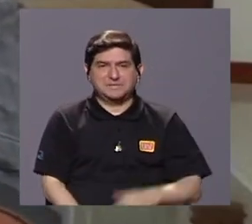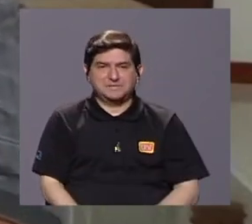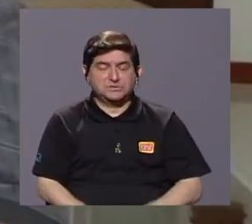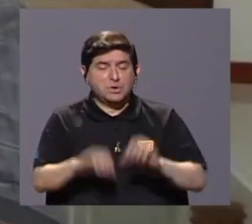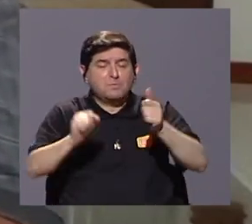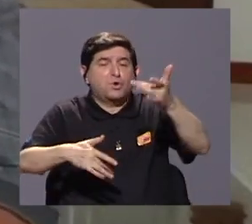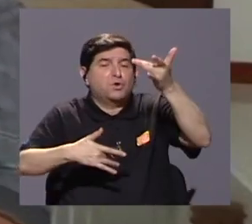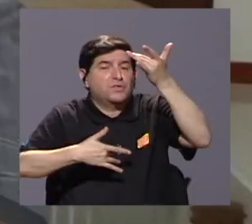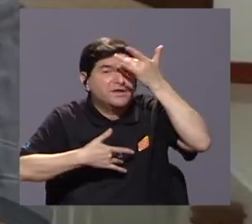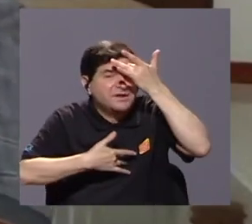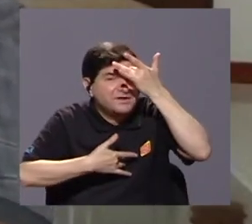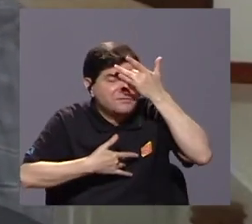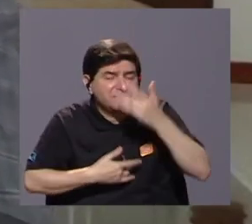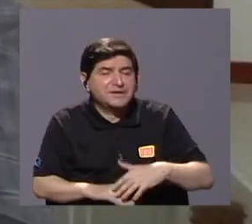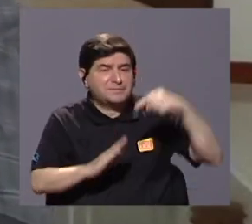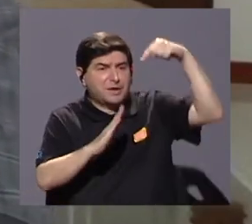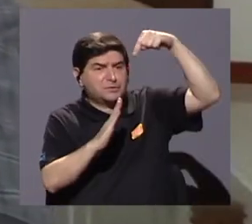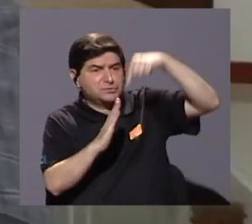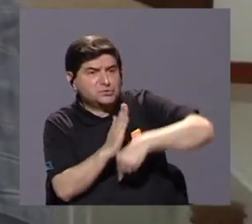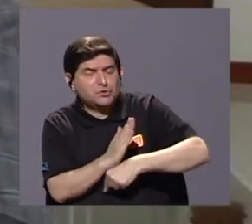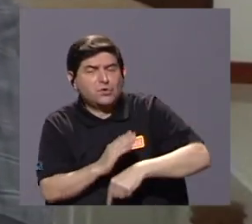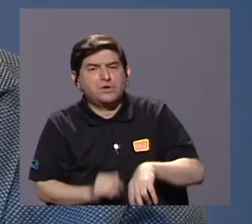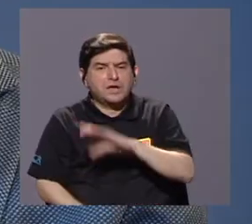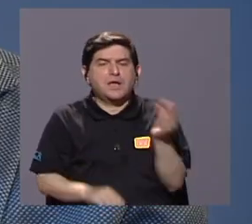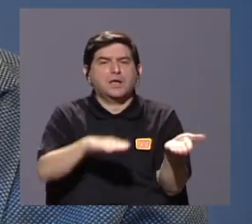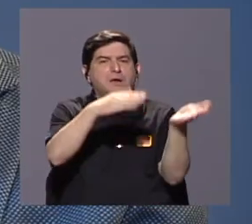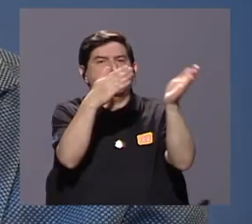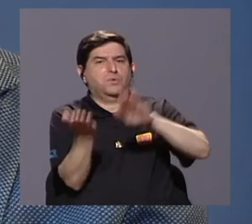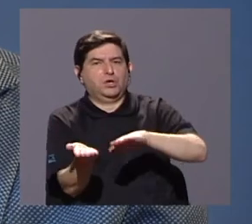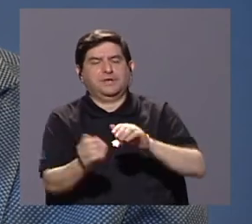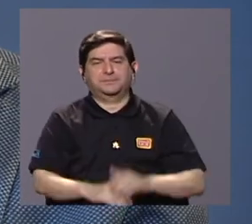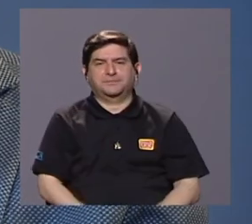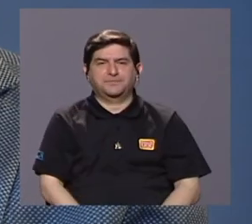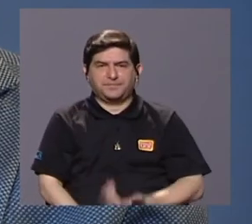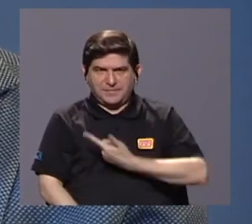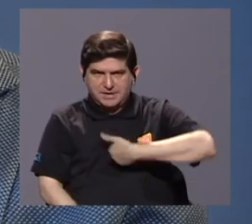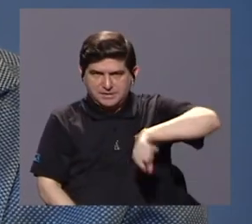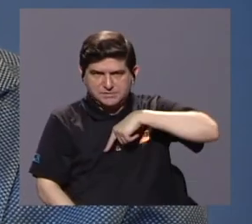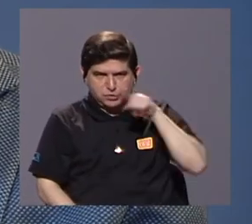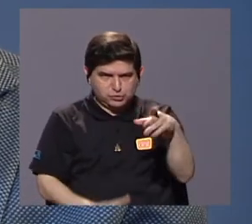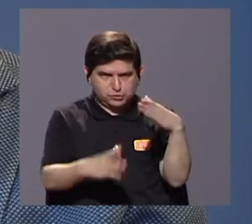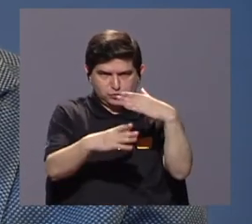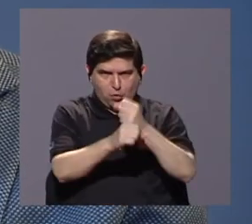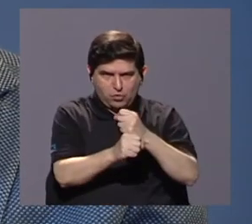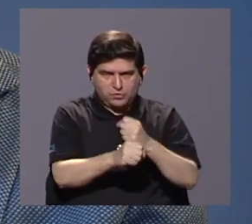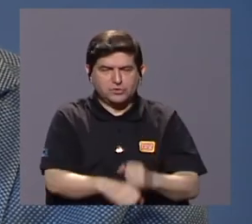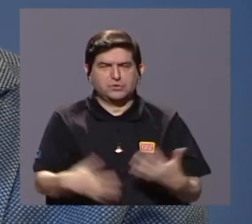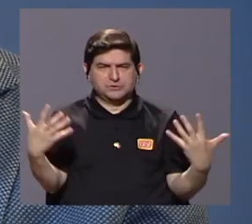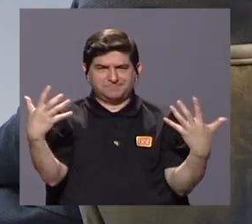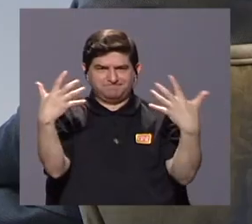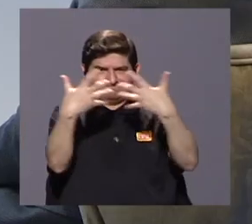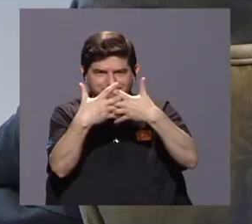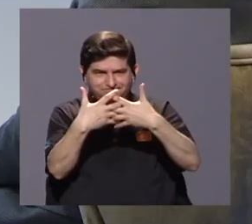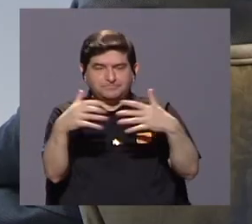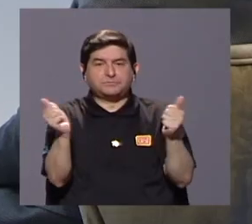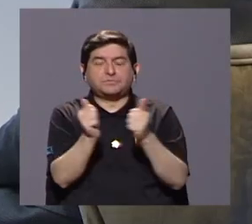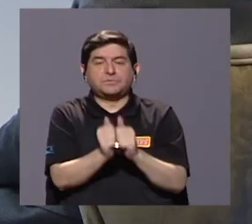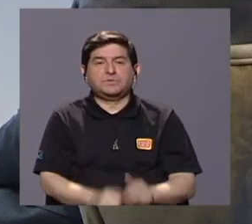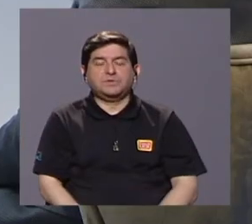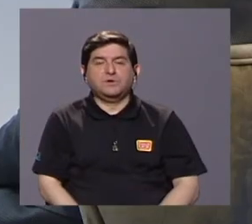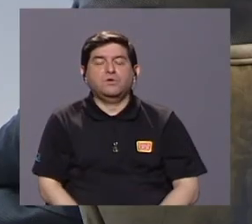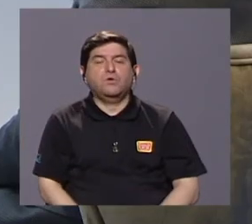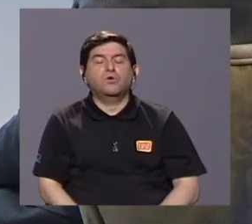llegar a enfermar de severidad y de producir muertes. Si logramos hacer eso y lo combinamos con medidas